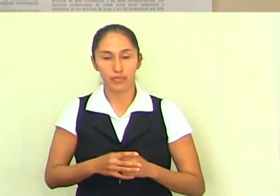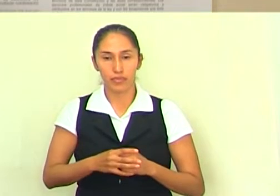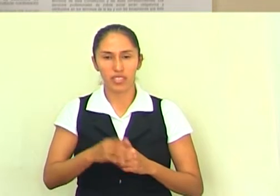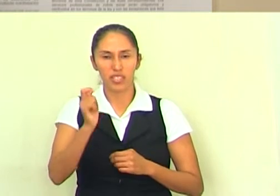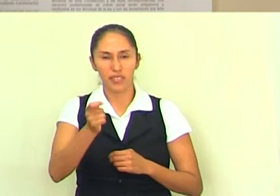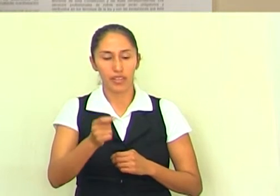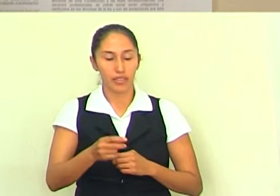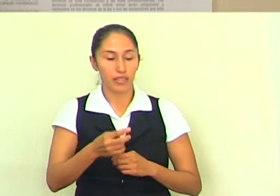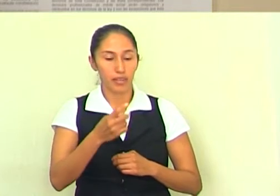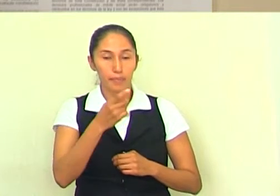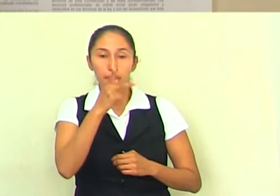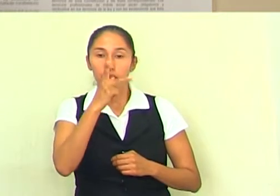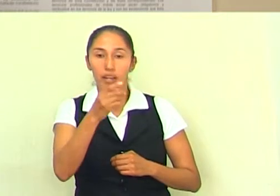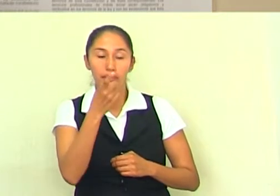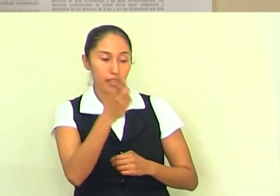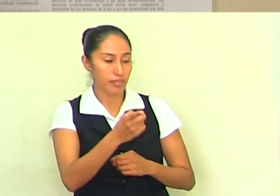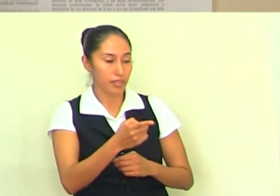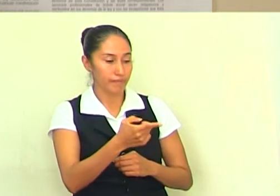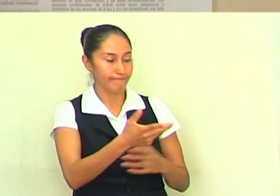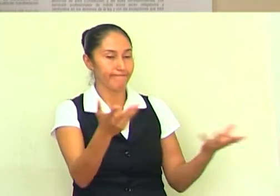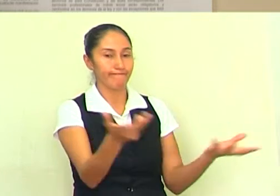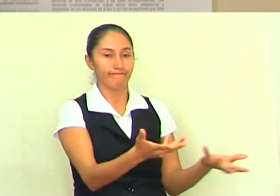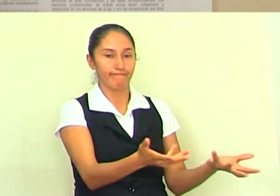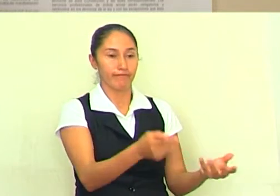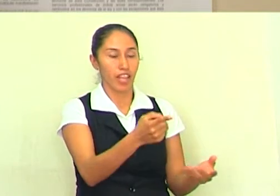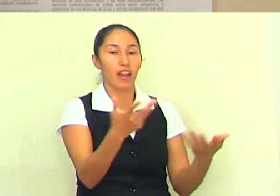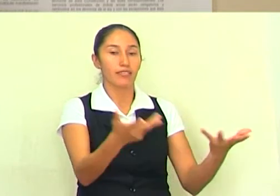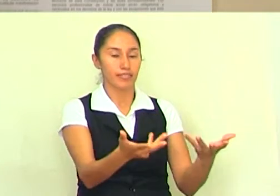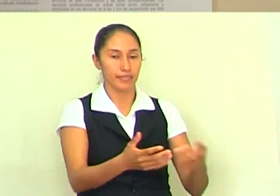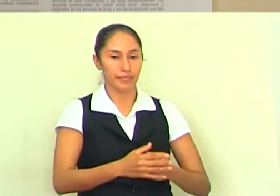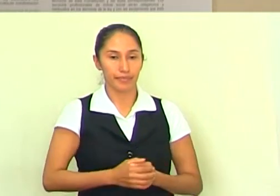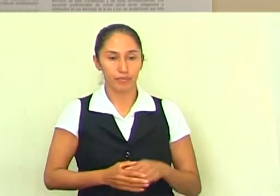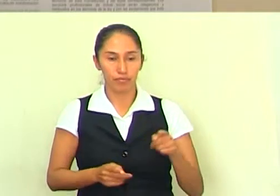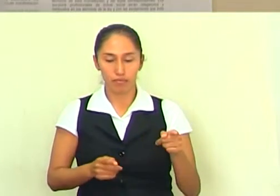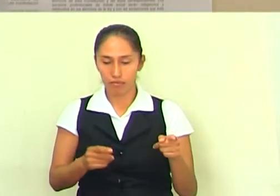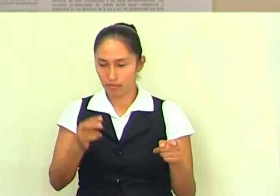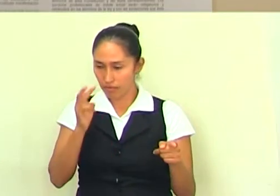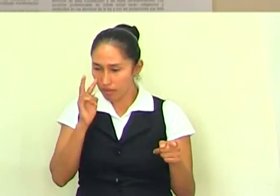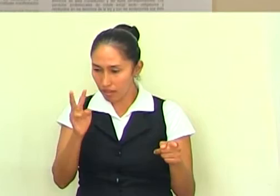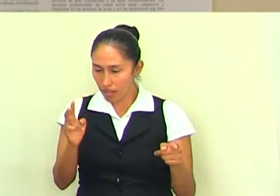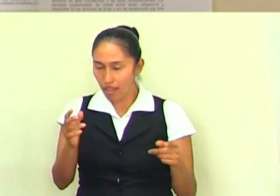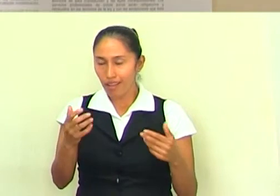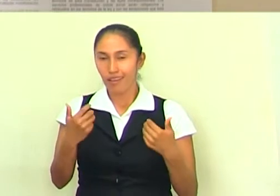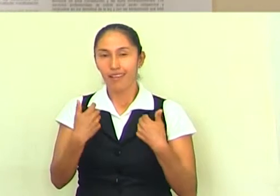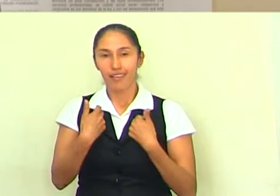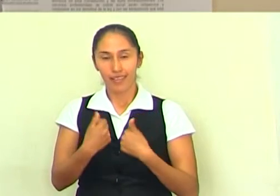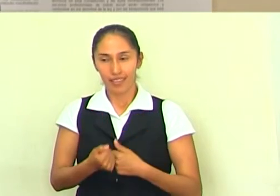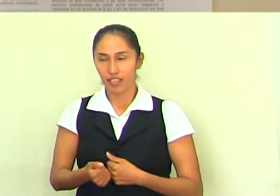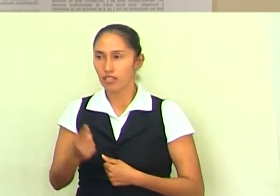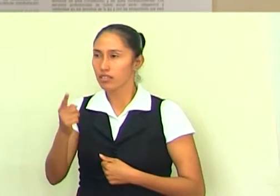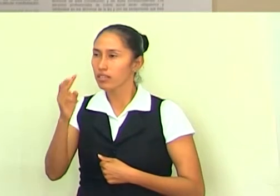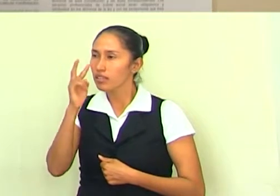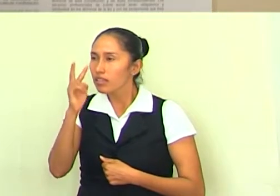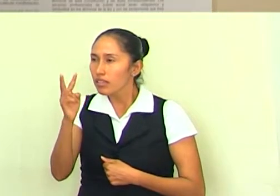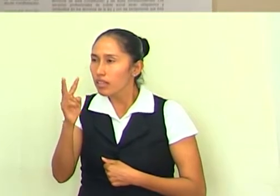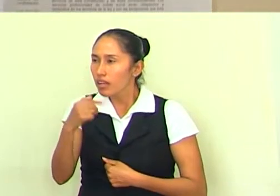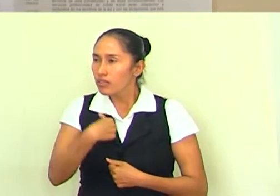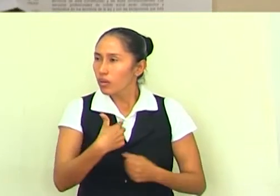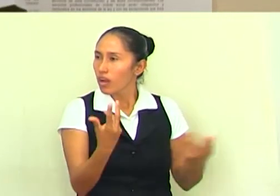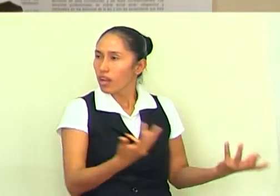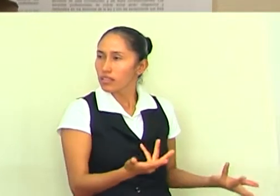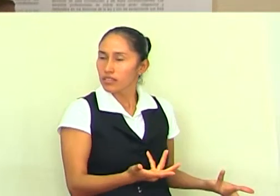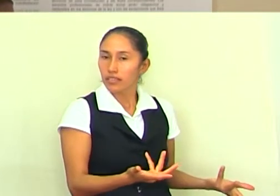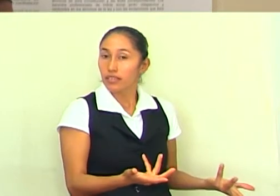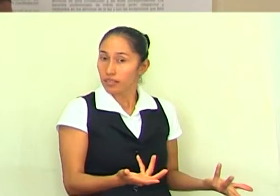estar plasmados pues, para que se comprenda muy fácilmente. Entonces, una vez que revises ello, ya va a ser